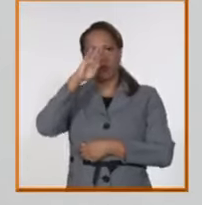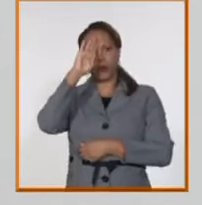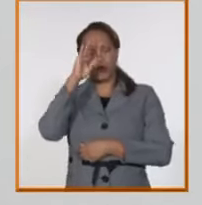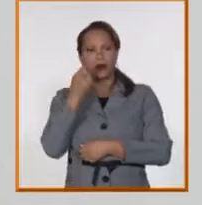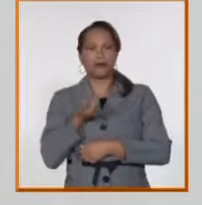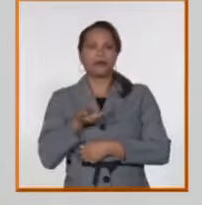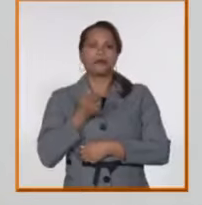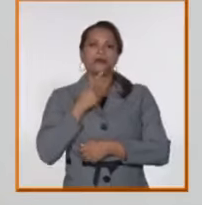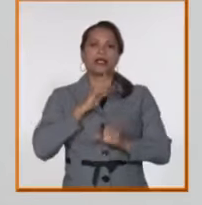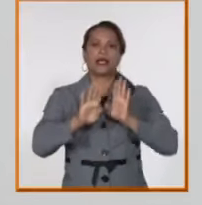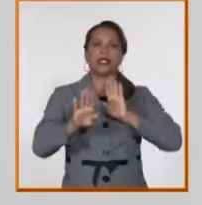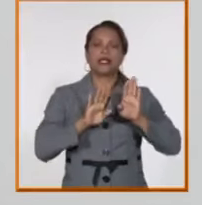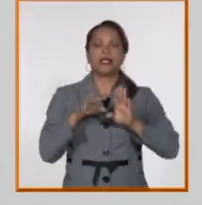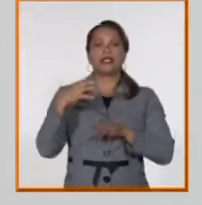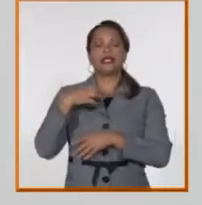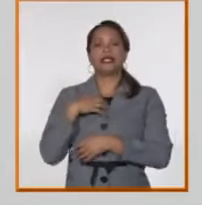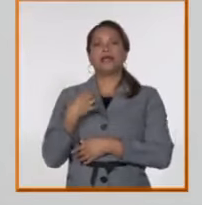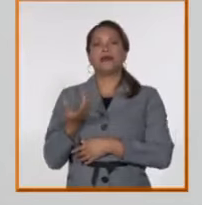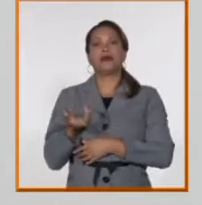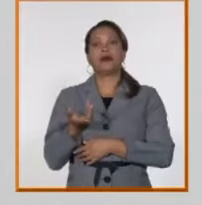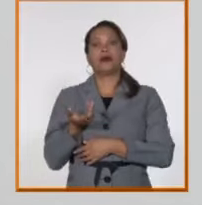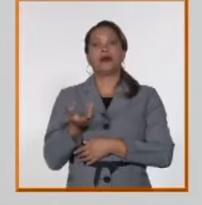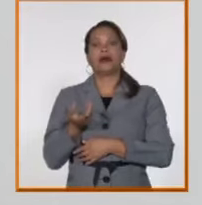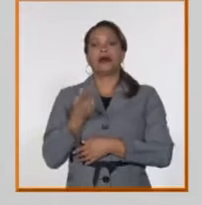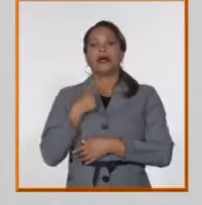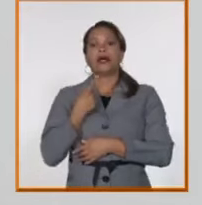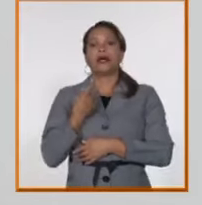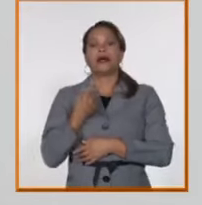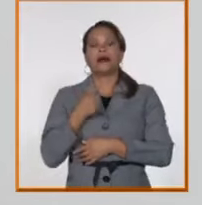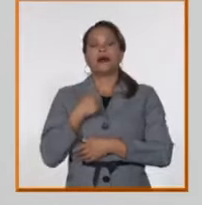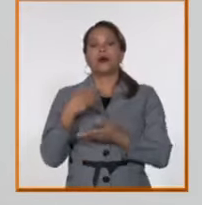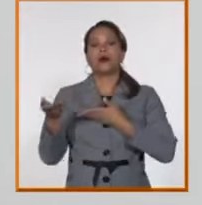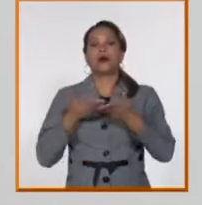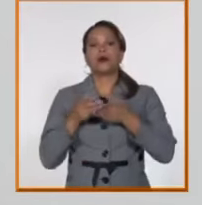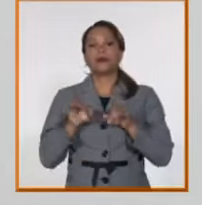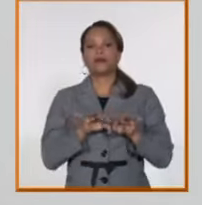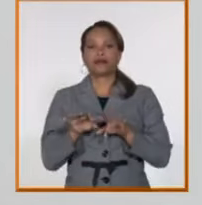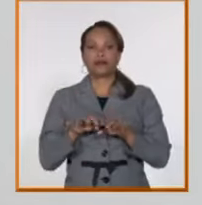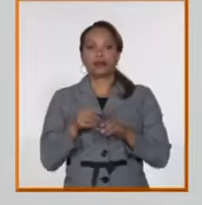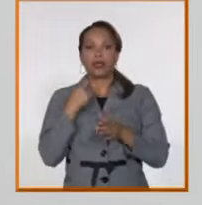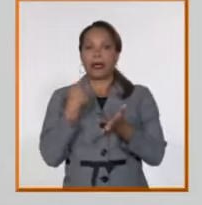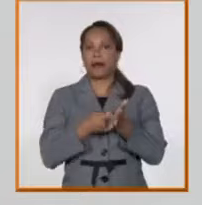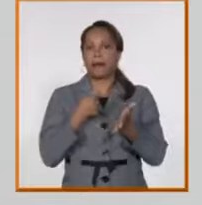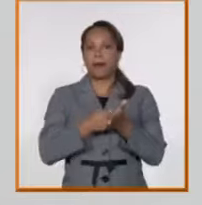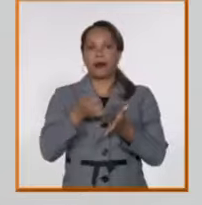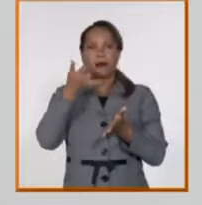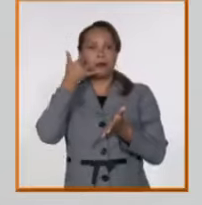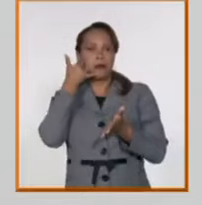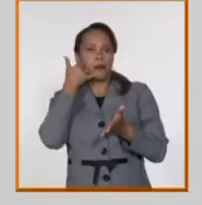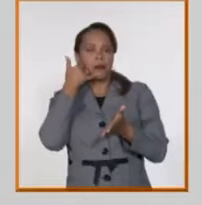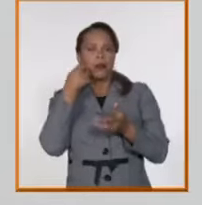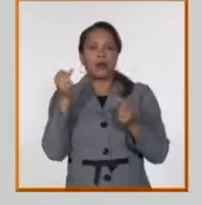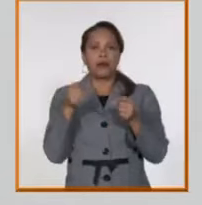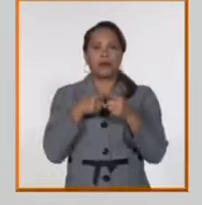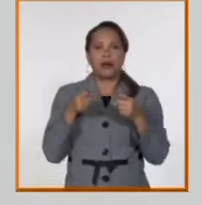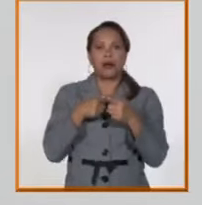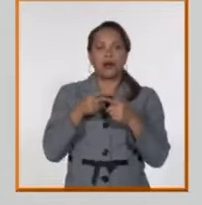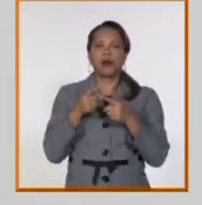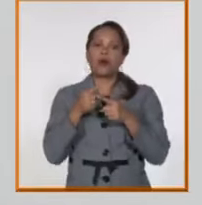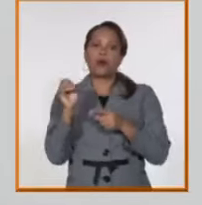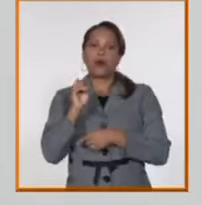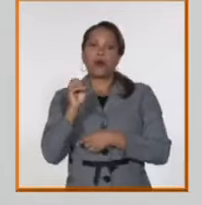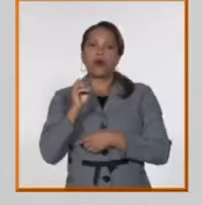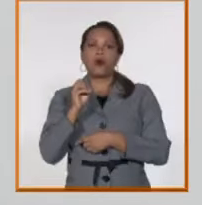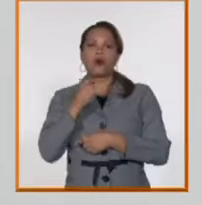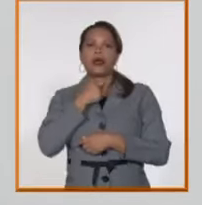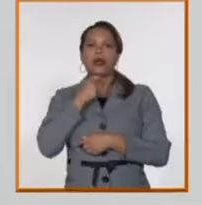Tenemos también entrega a nuestro a nuestro pueblo a través del comercio electrónico se hace lo mismo a través de la pasarela nuestra de